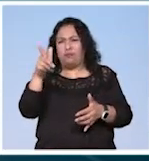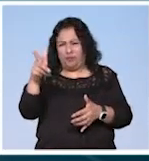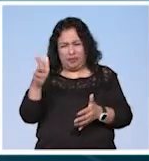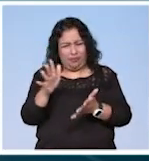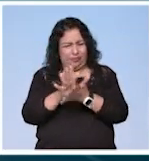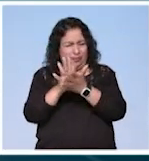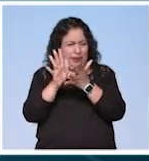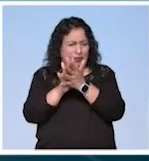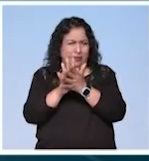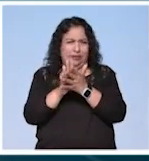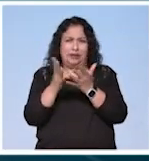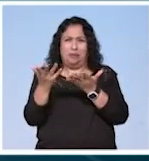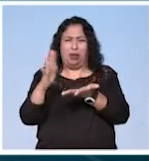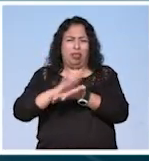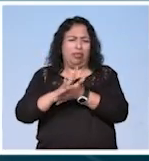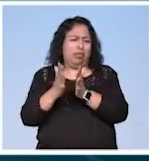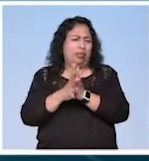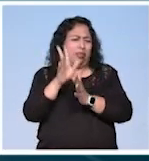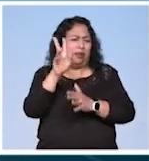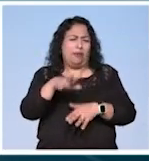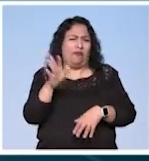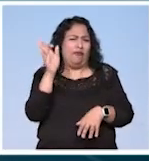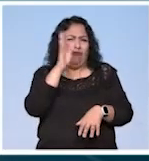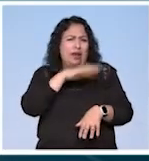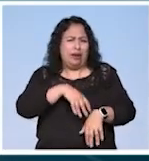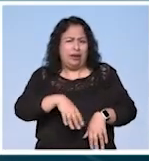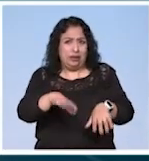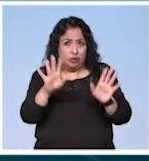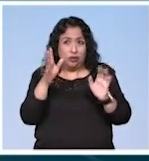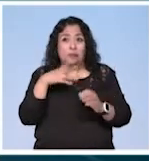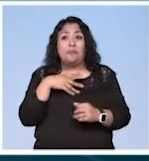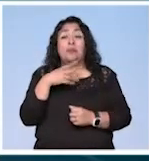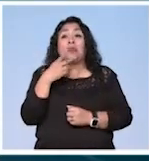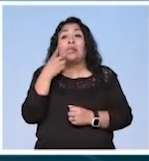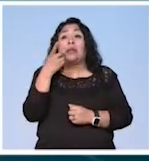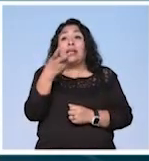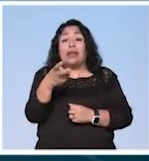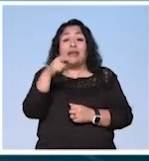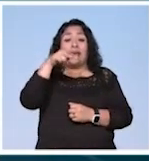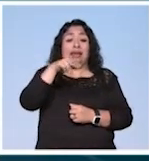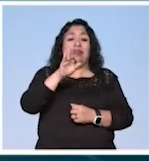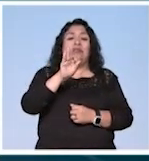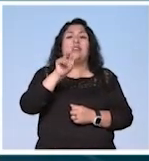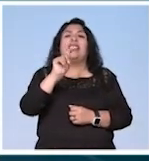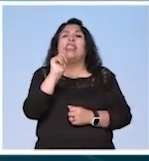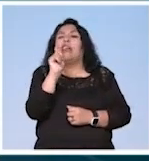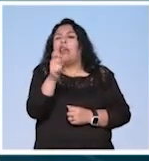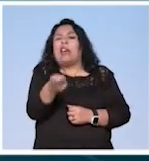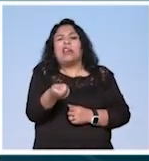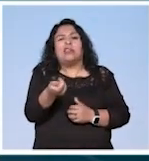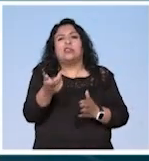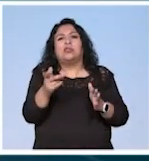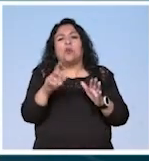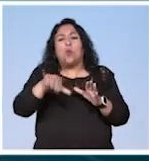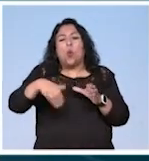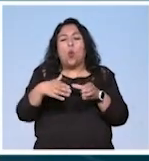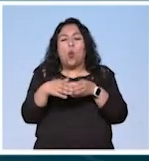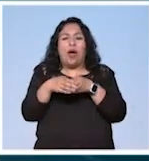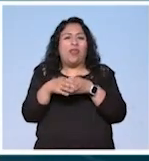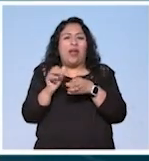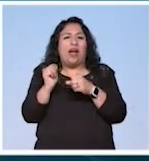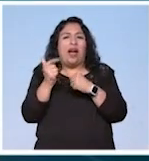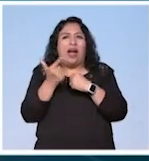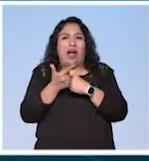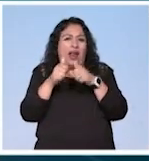involucradísimo y una falsa tremenda Entonces el nft simplemente una forma de encriptar una